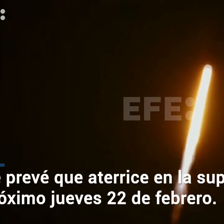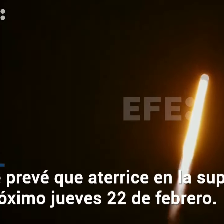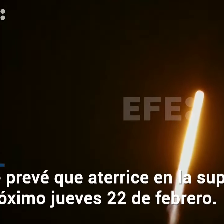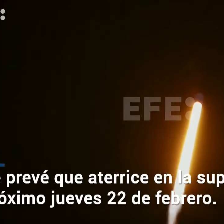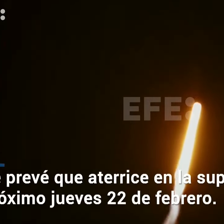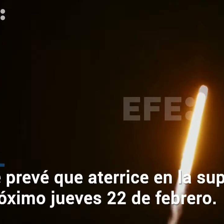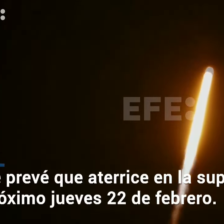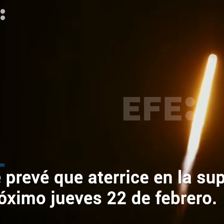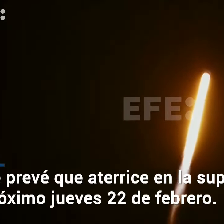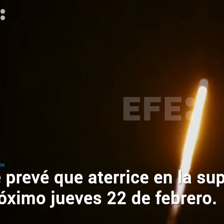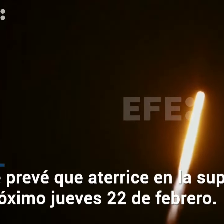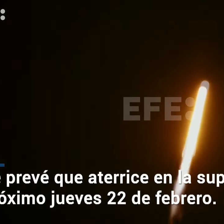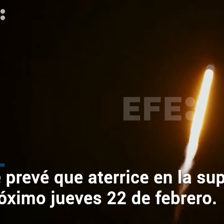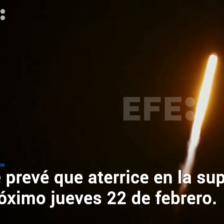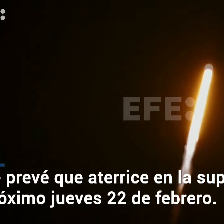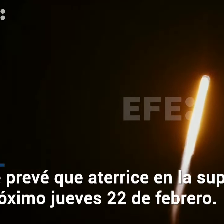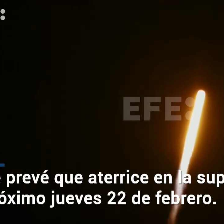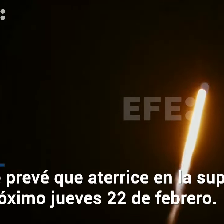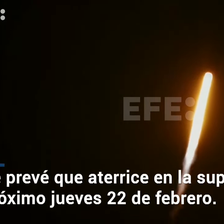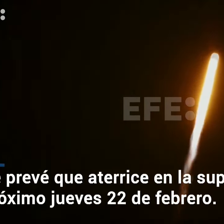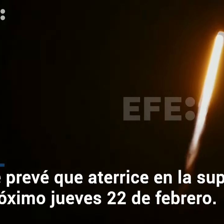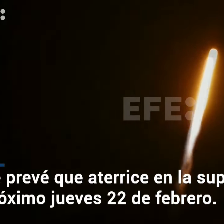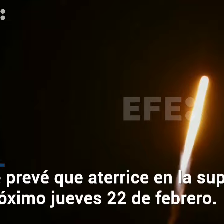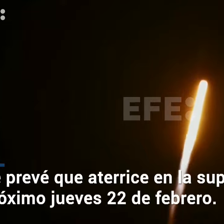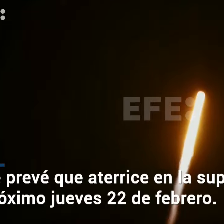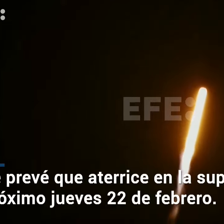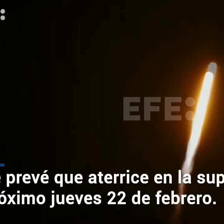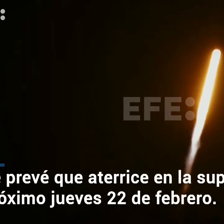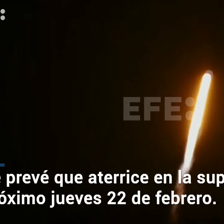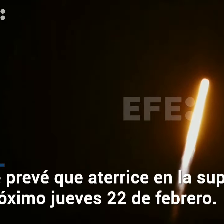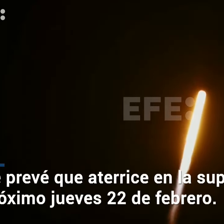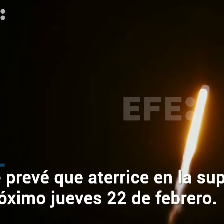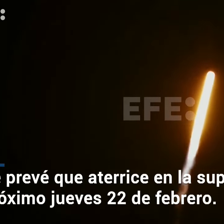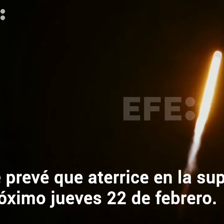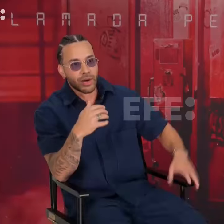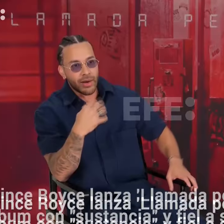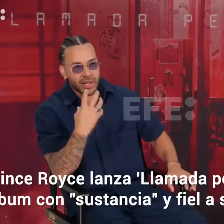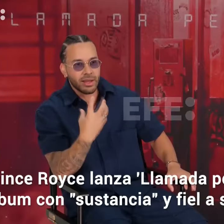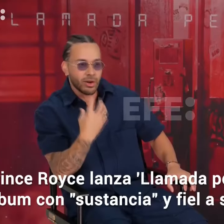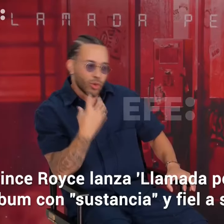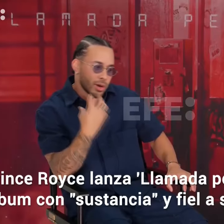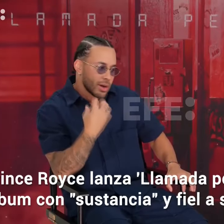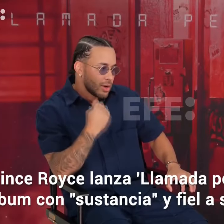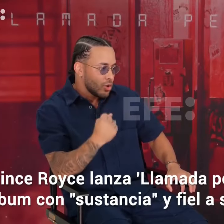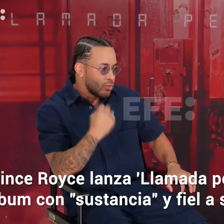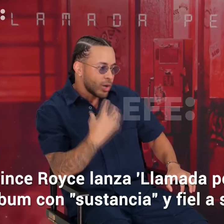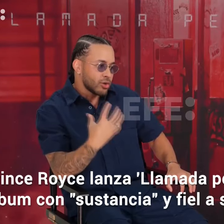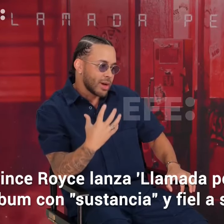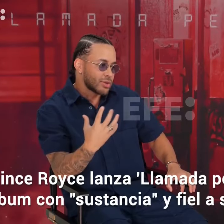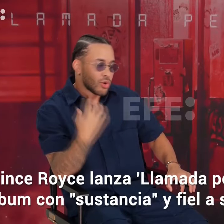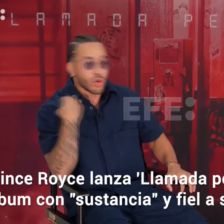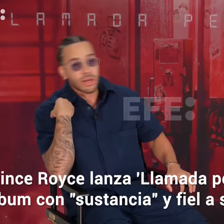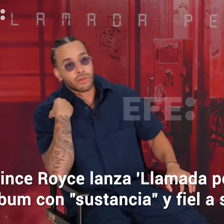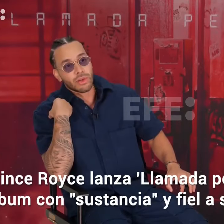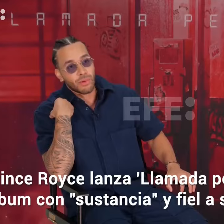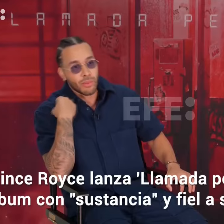Space Center carrying the IM-1 payload. Now during ascent, we la bachata tiene como que un poquito de